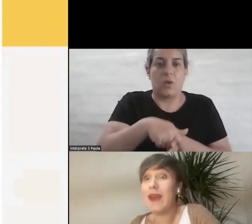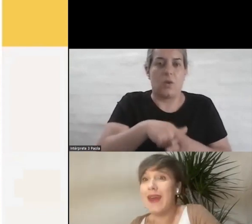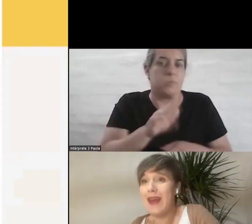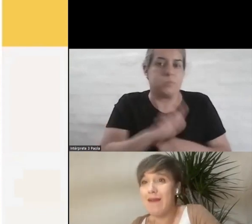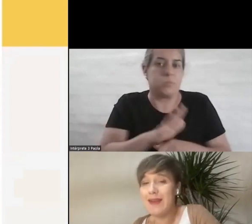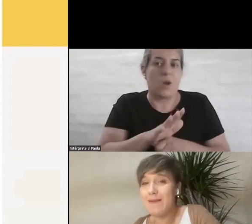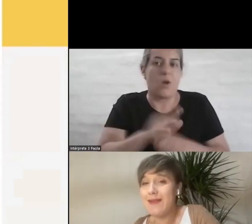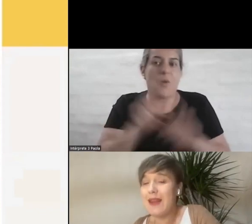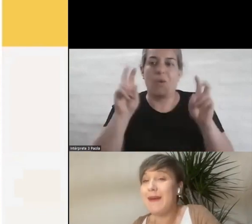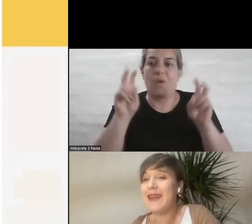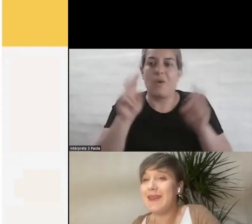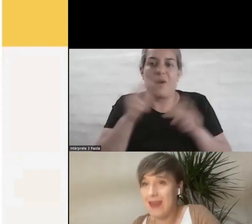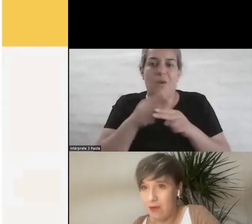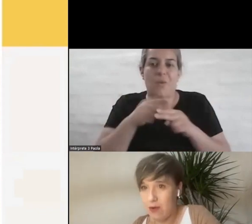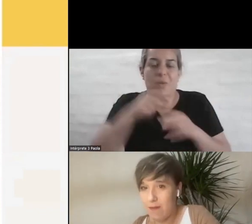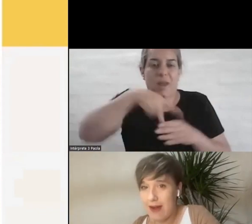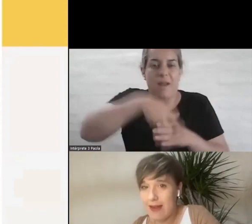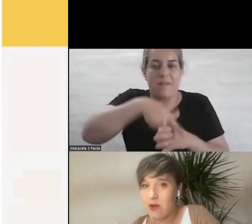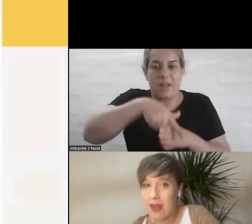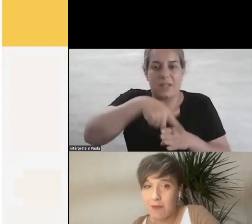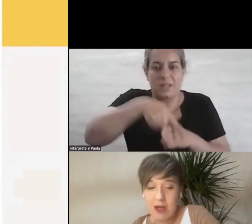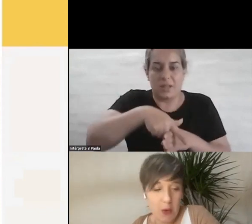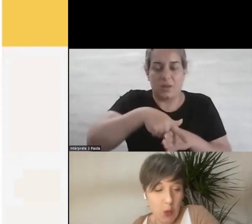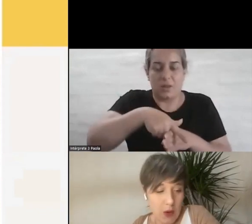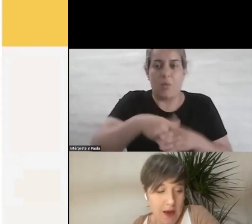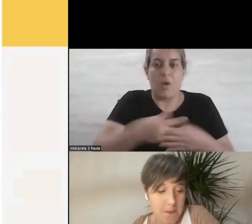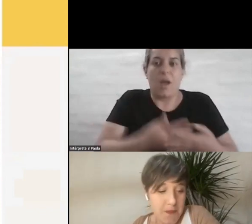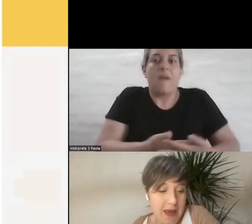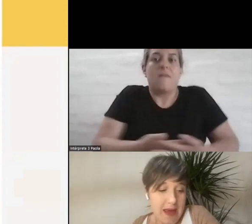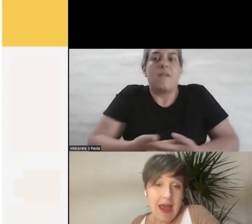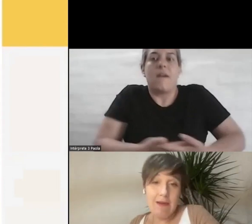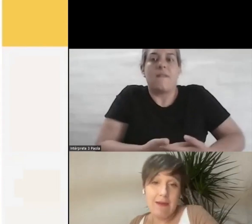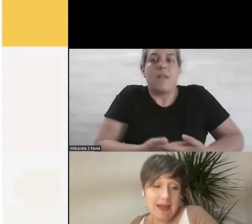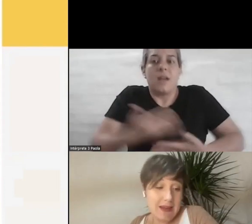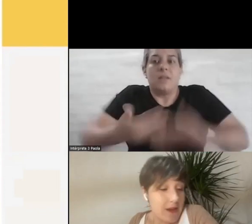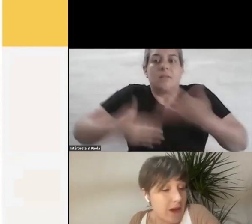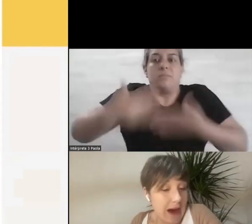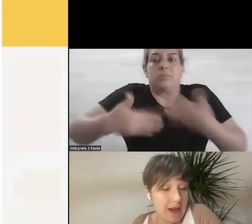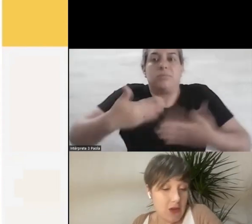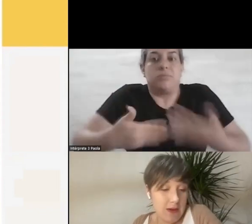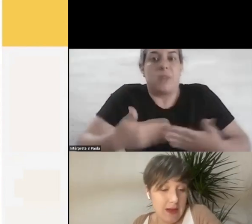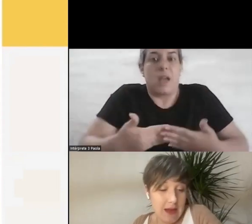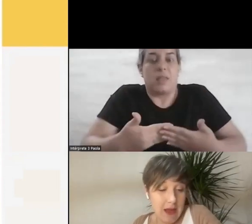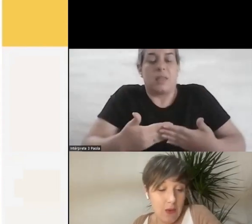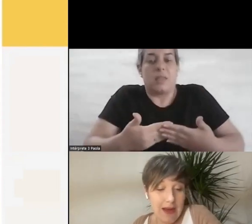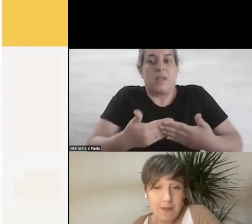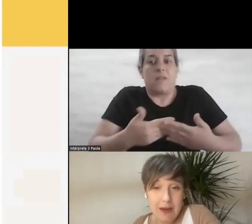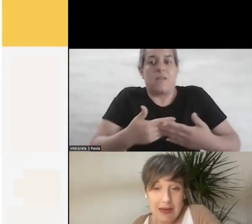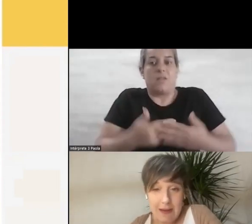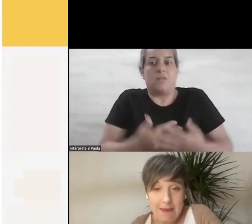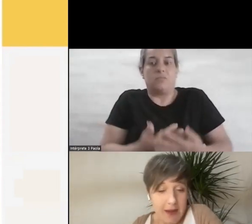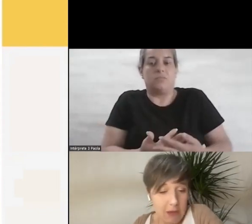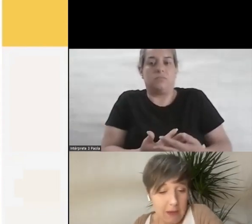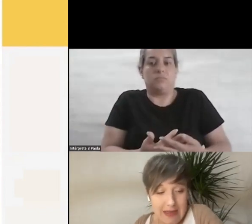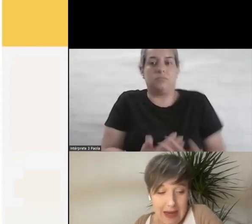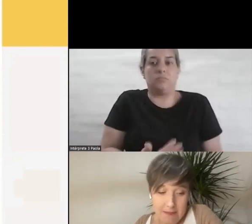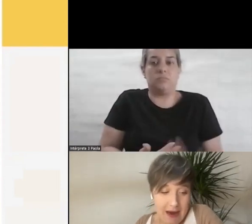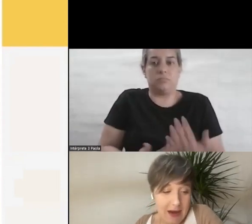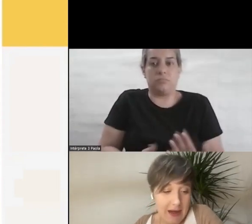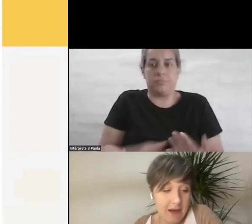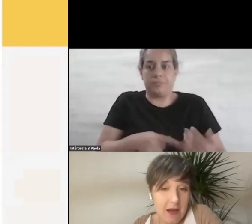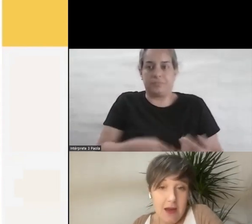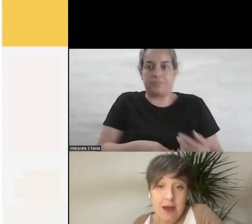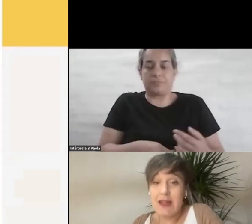recomendadas porque el bebé se mantiene más activo, ¿vale? Y es lo que tenemos que procurar. El bebé se sienta horcajada sobre una de las piernas de la madre, como veis en